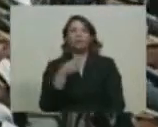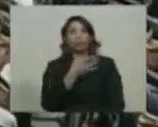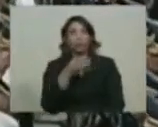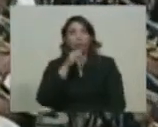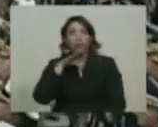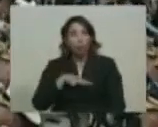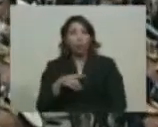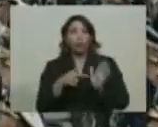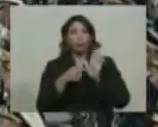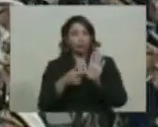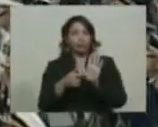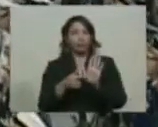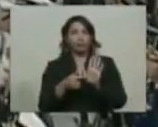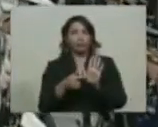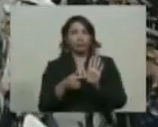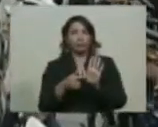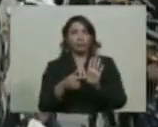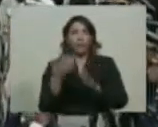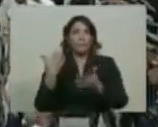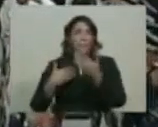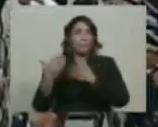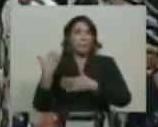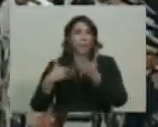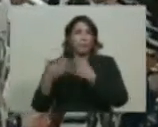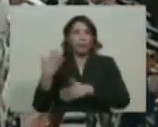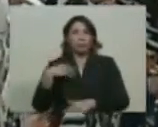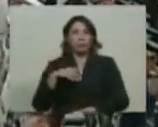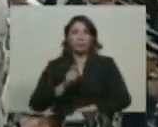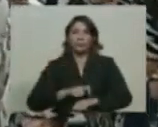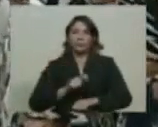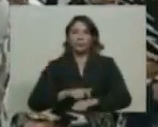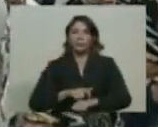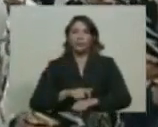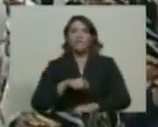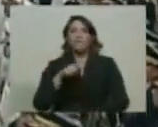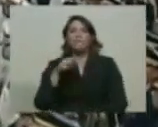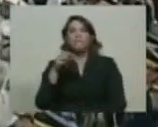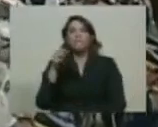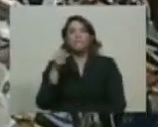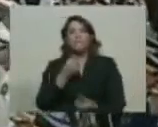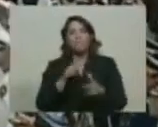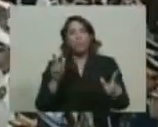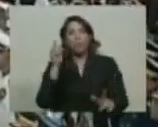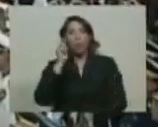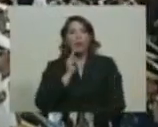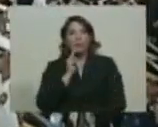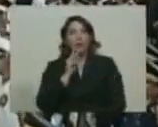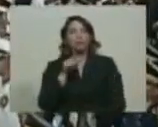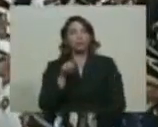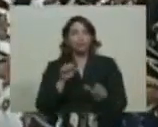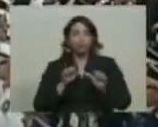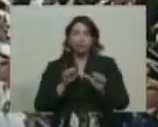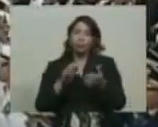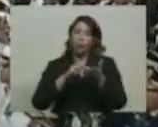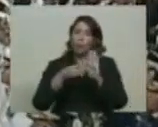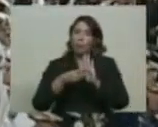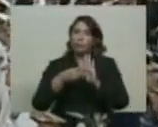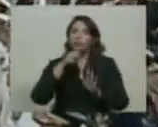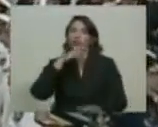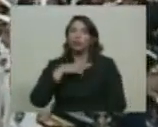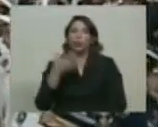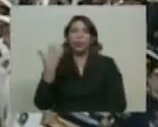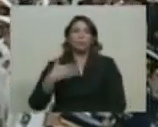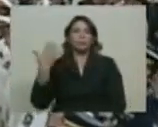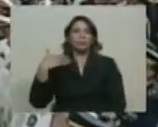historia desde tiempos heroicos de Bolívar. Así lo determinó la historia desde tiempos